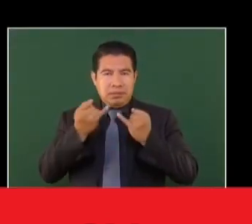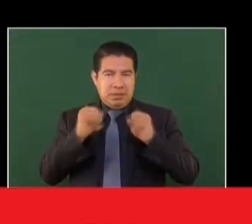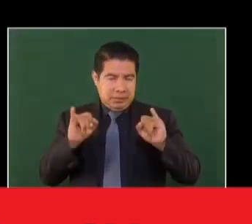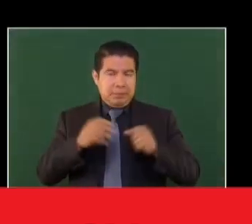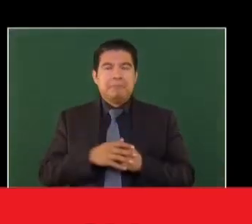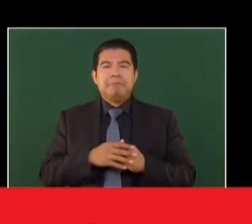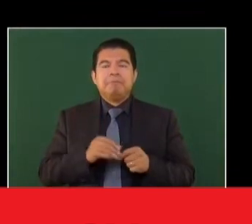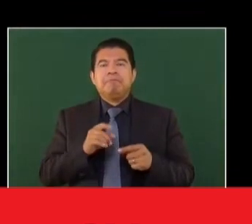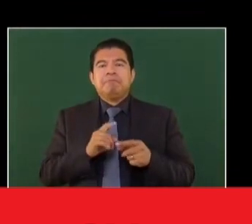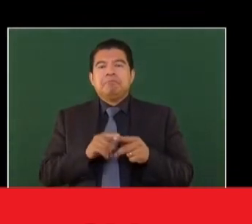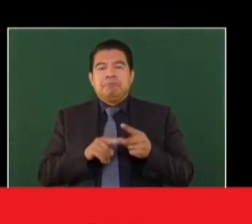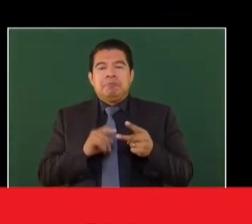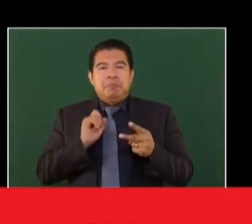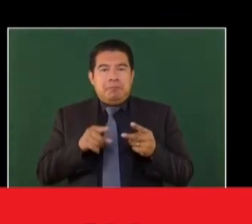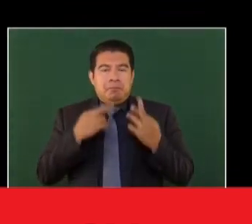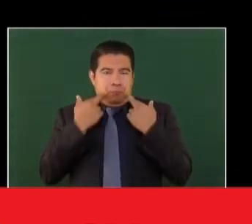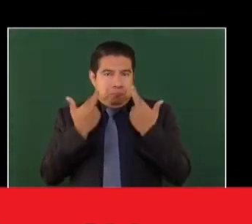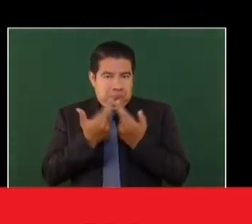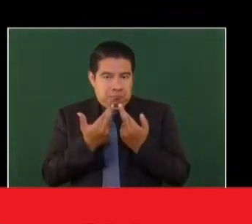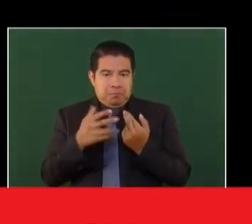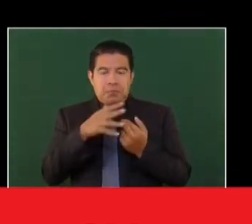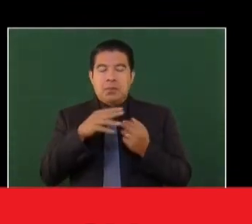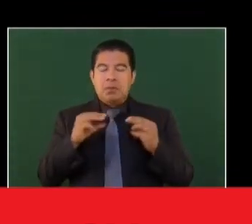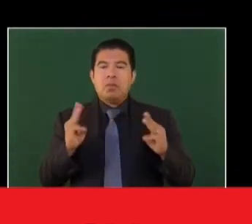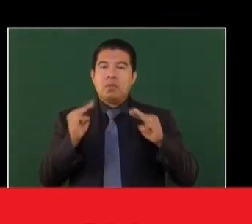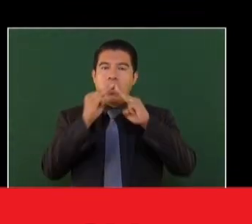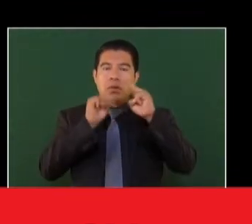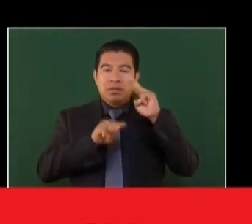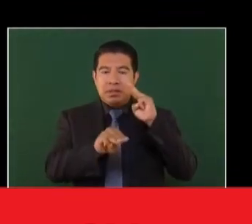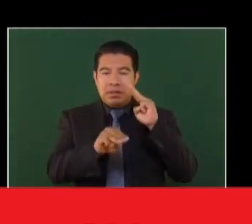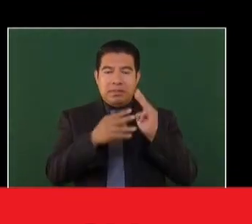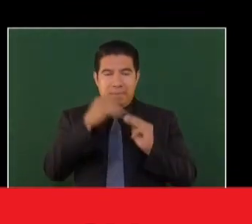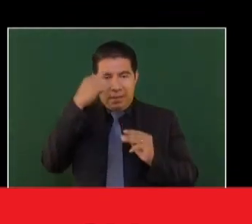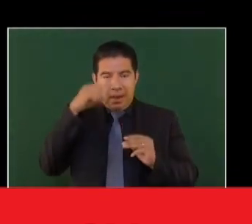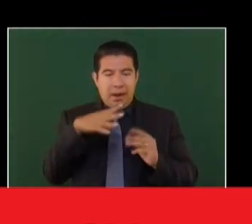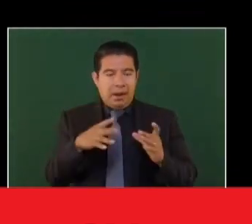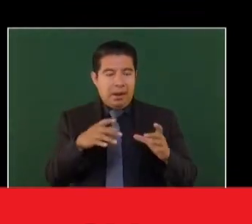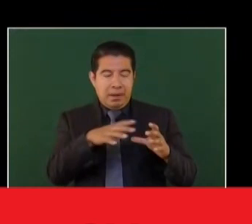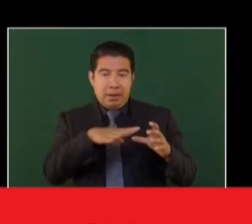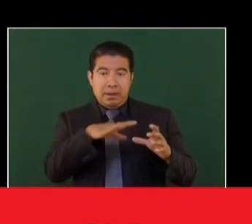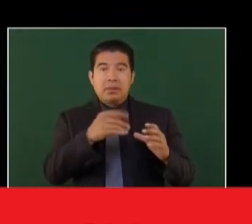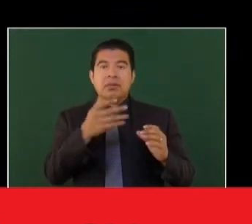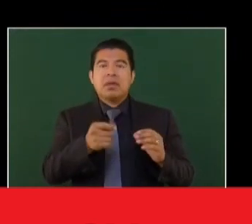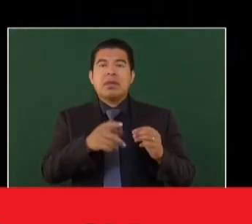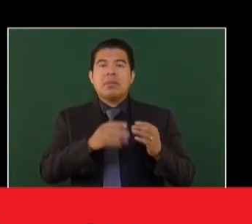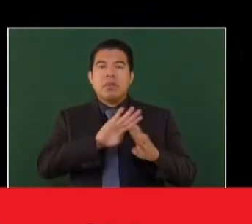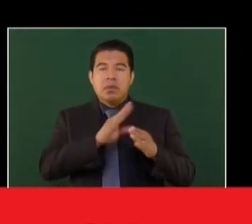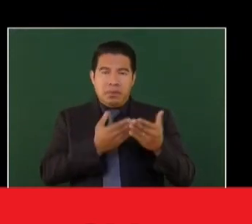a punto de llegar aquí a este cuartel general de la Secretaría de la Defensa en